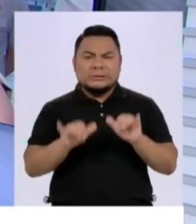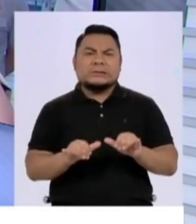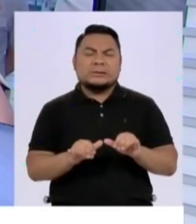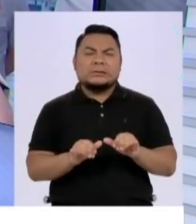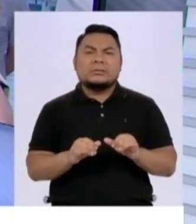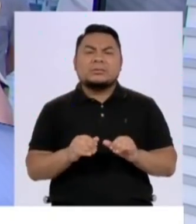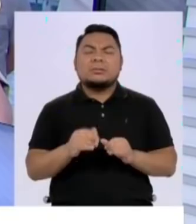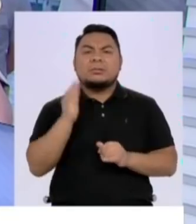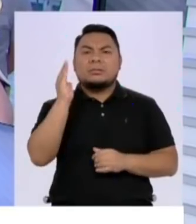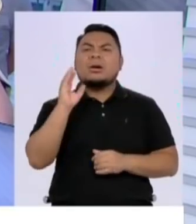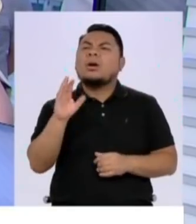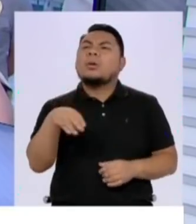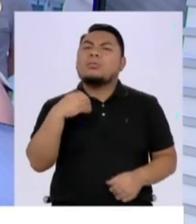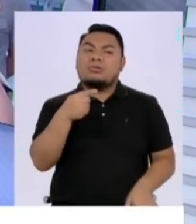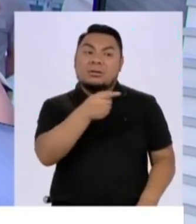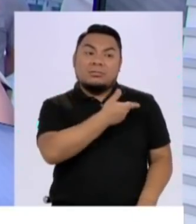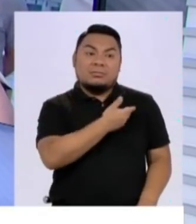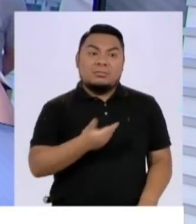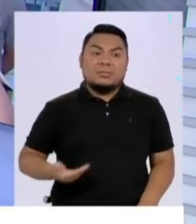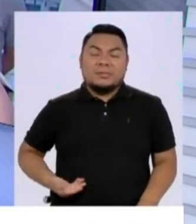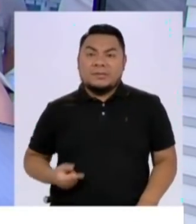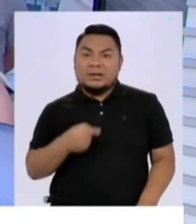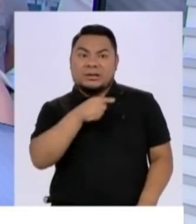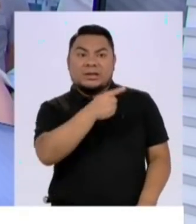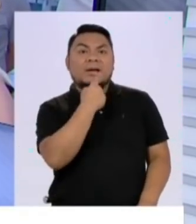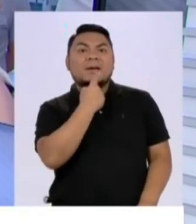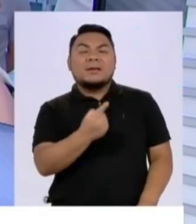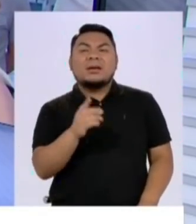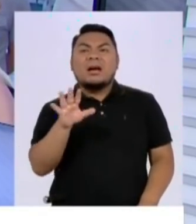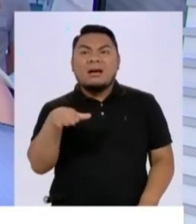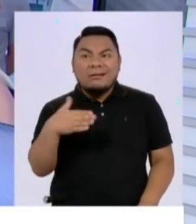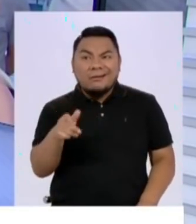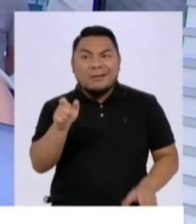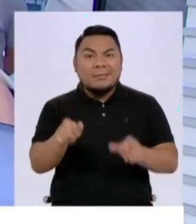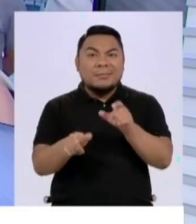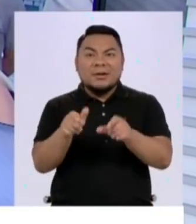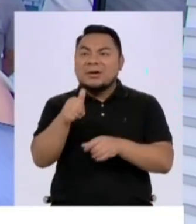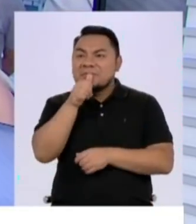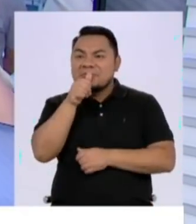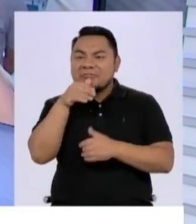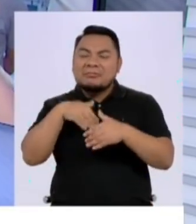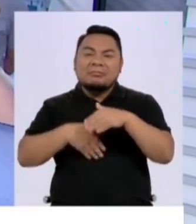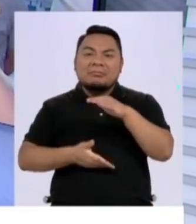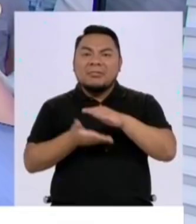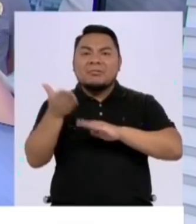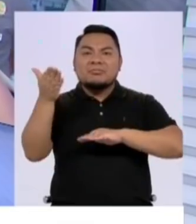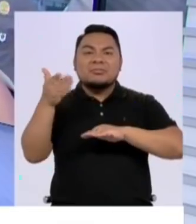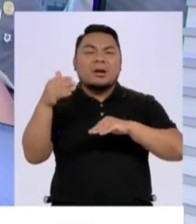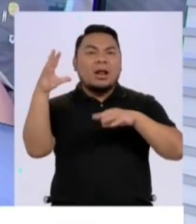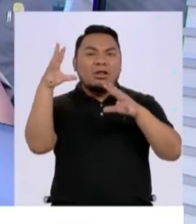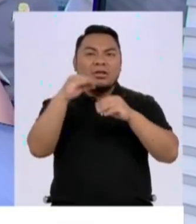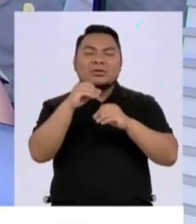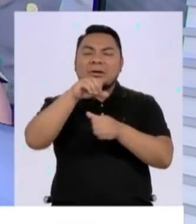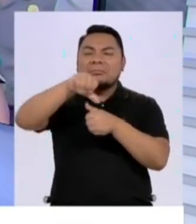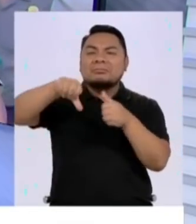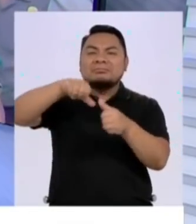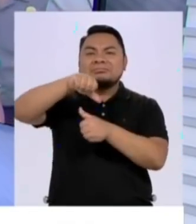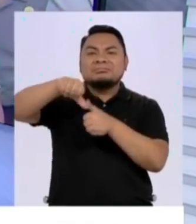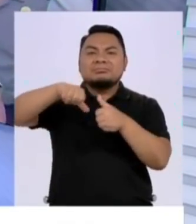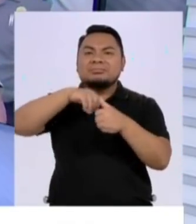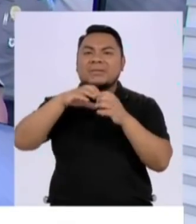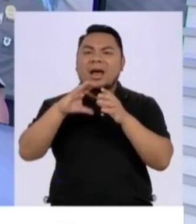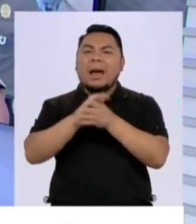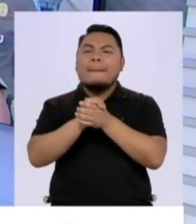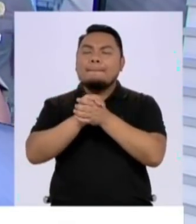personas que habían que salían a hacer vida social. Eso es realmente tan condenable, ¿no? ¿Qué más ha ocurrido, digamos? ¿Qué